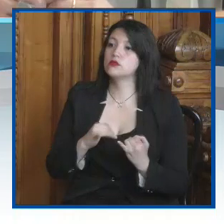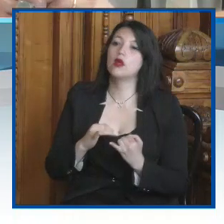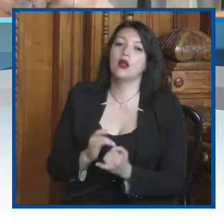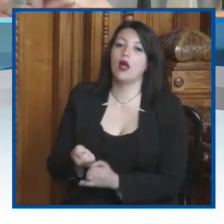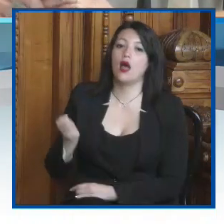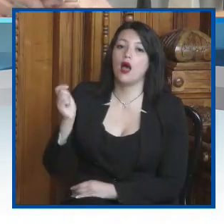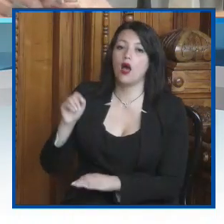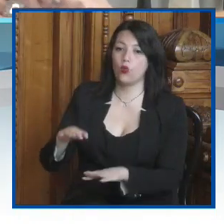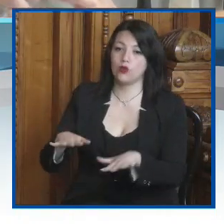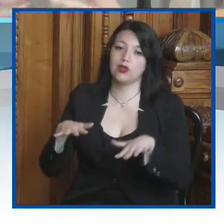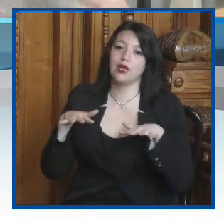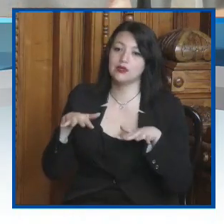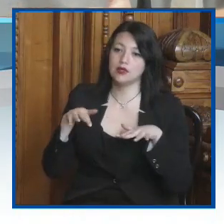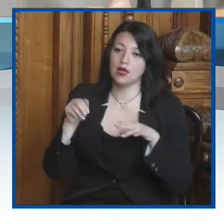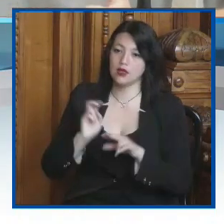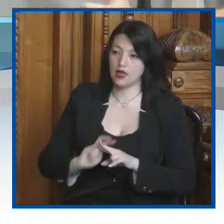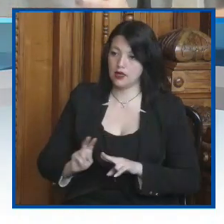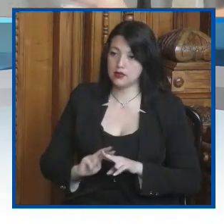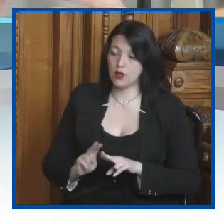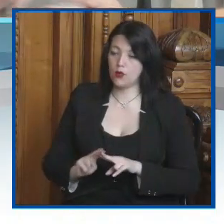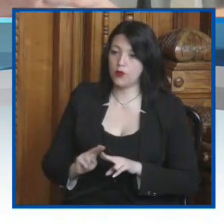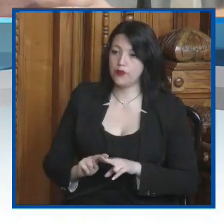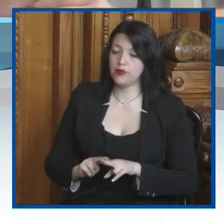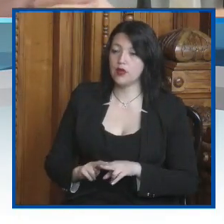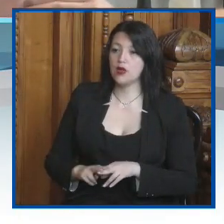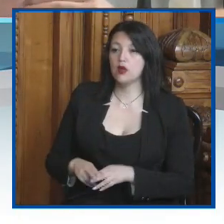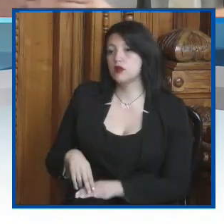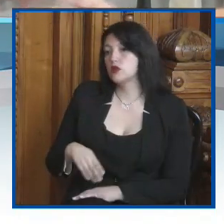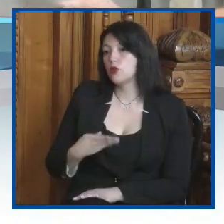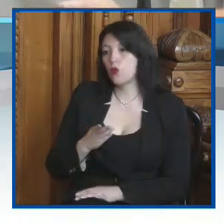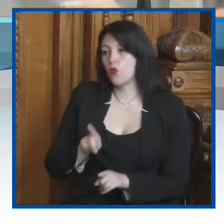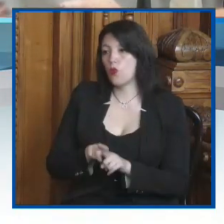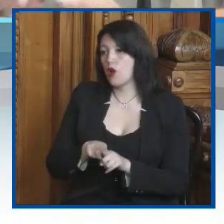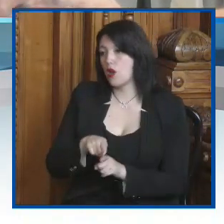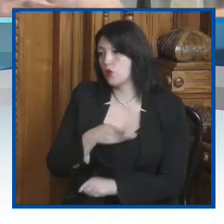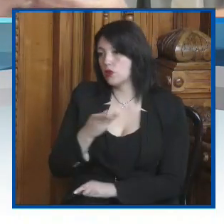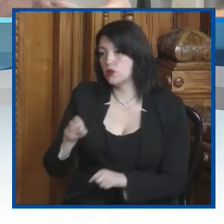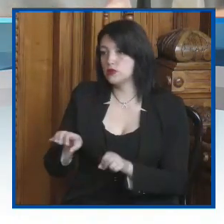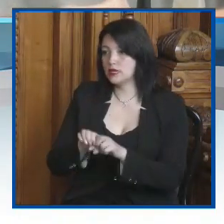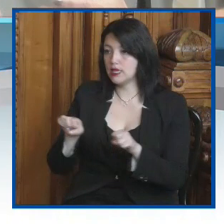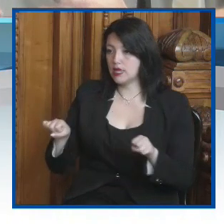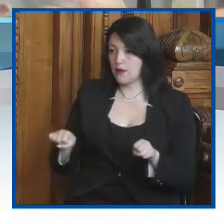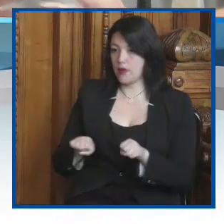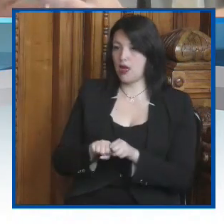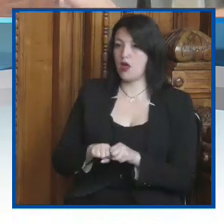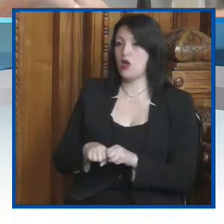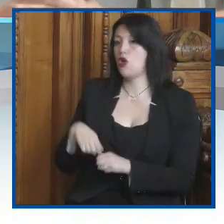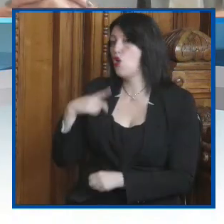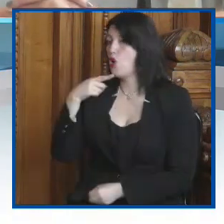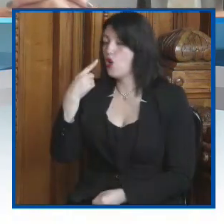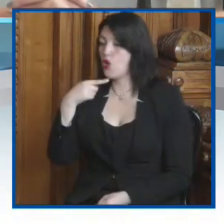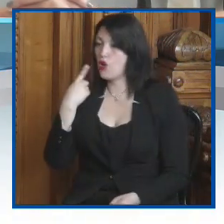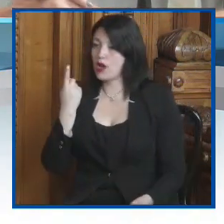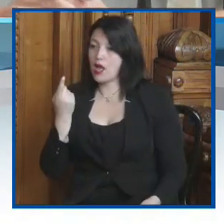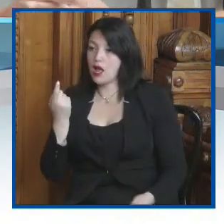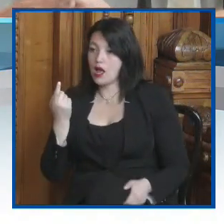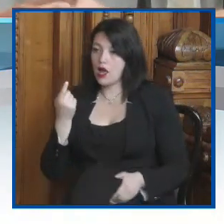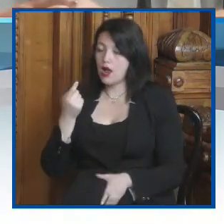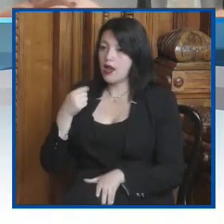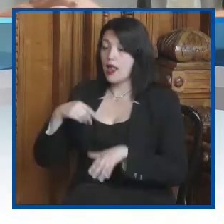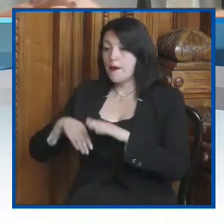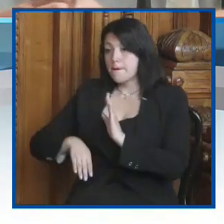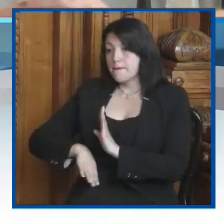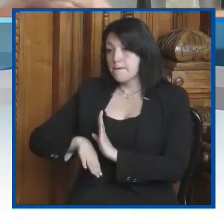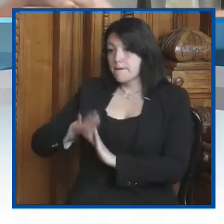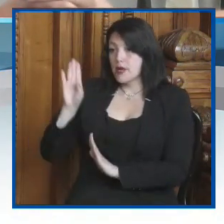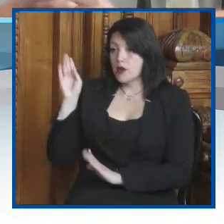hacemos. Nosotros tenemos, al igual que ustedes, un sistema acusatorio, un sistema oral, donde la gran mayoría de las